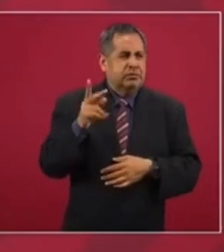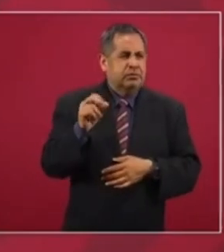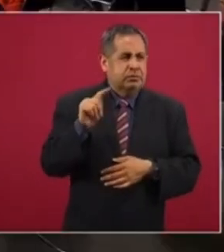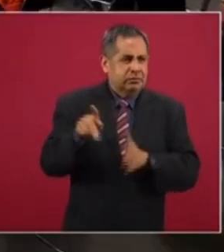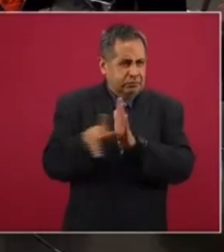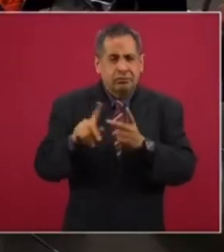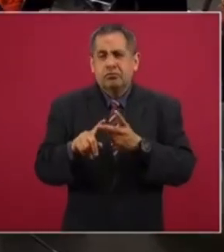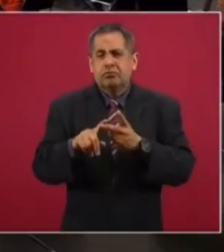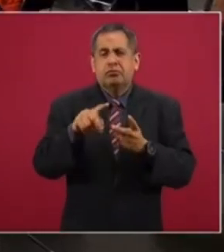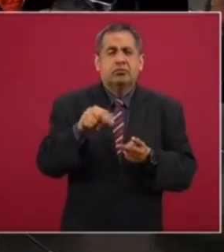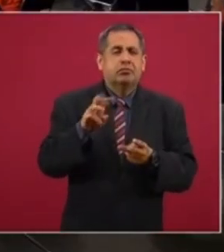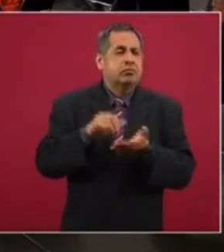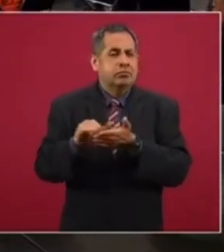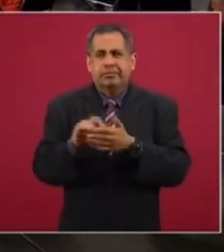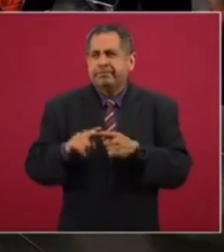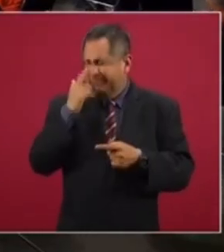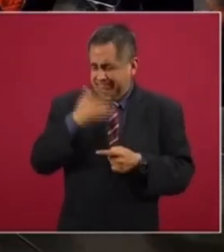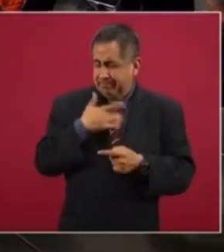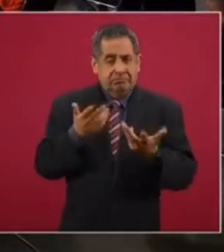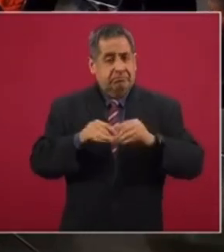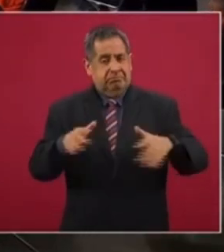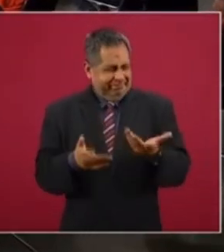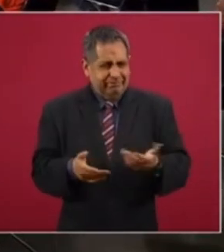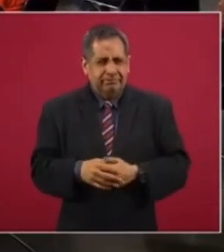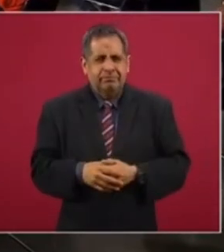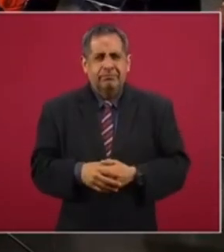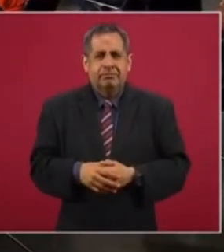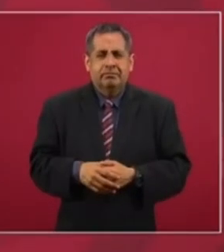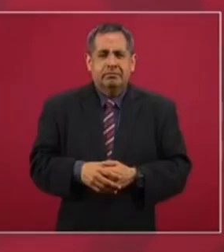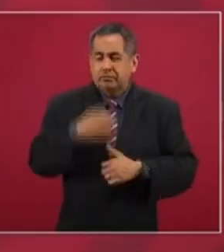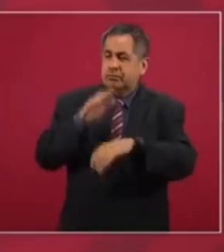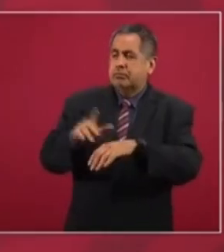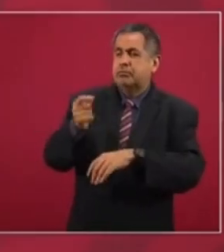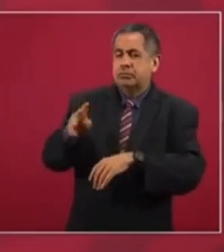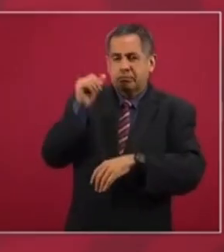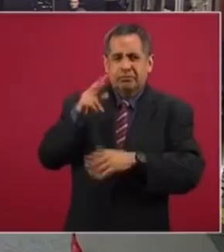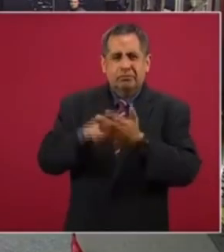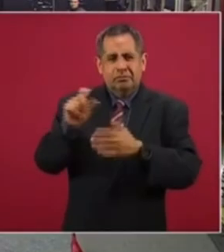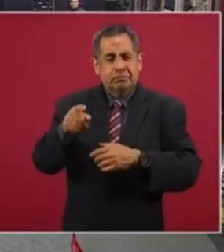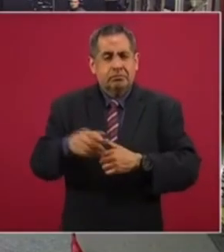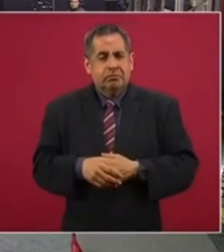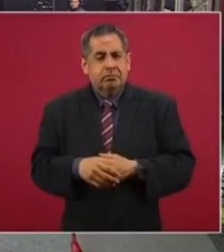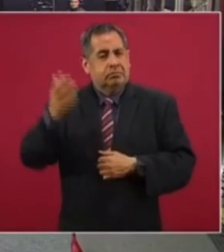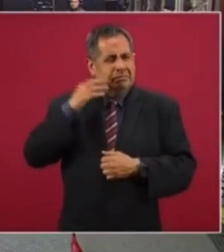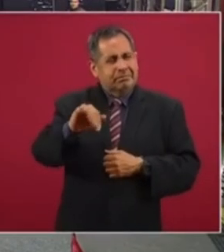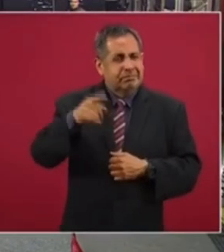Times, pero muy,